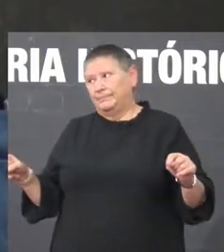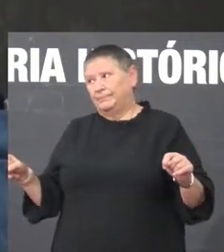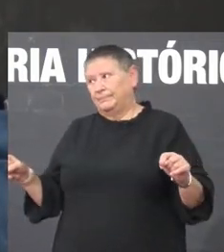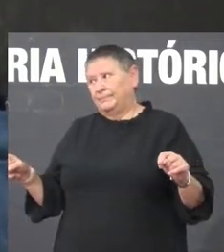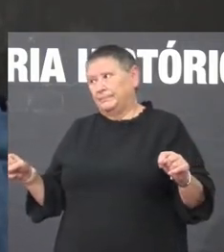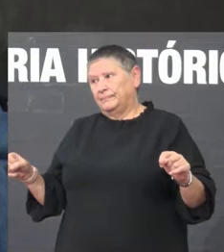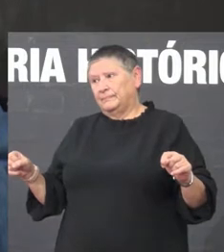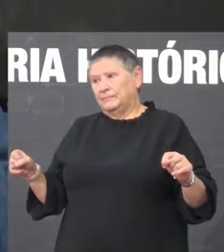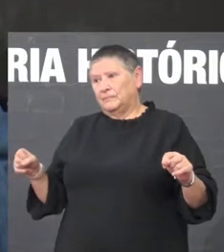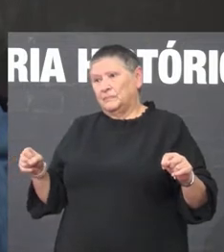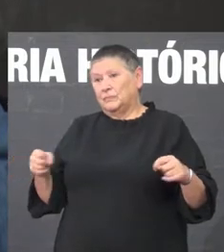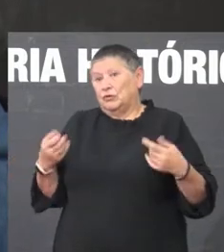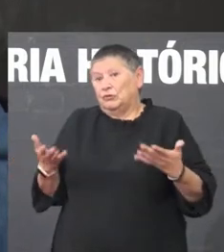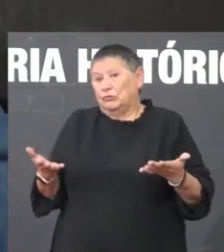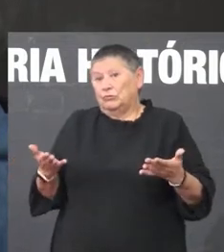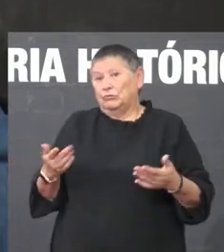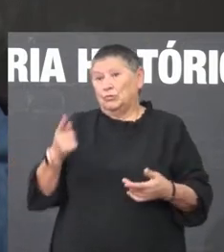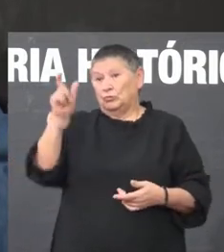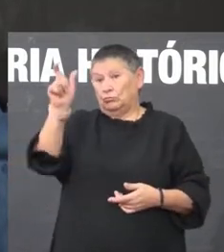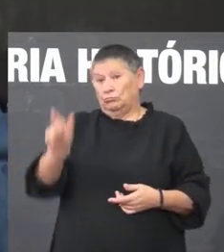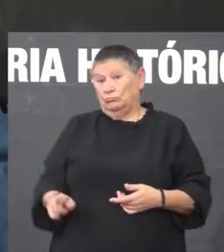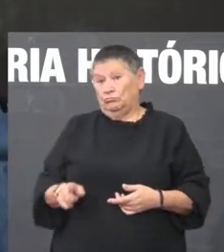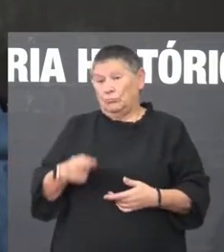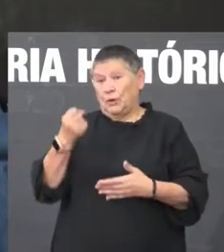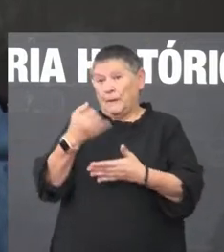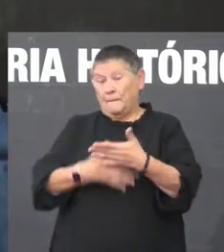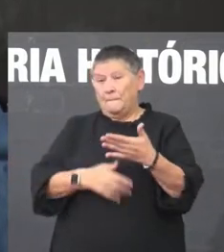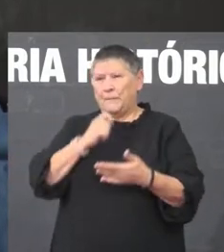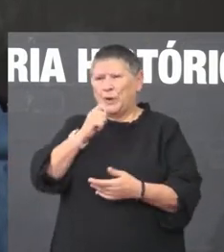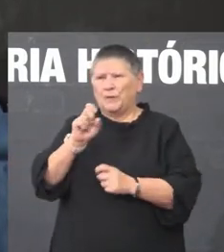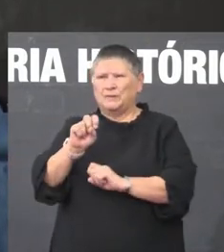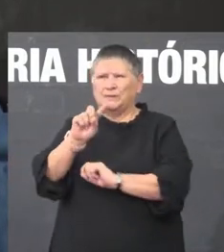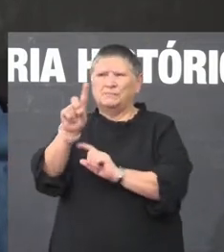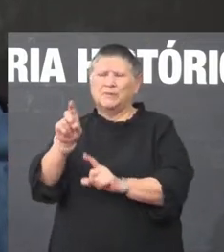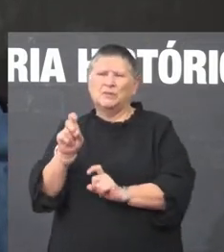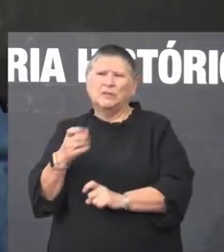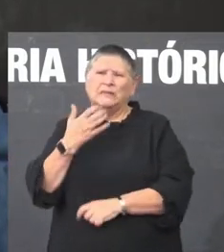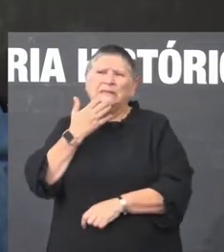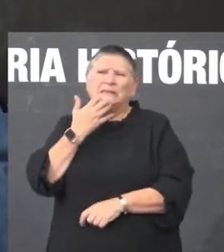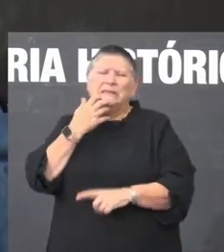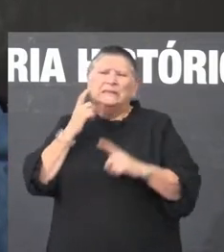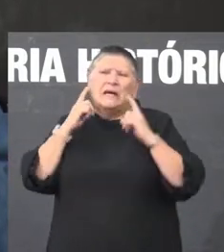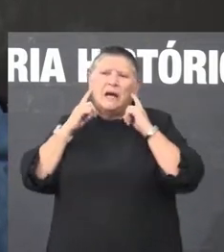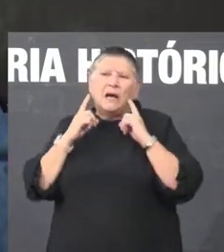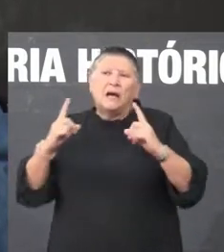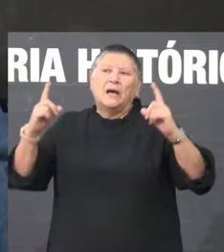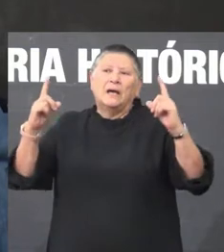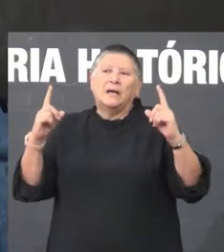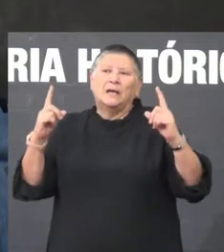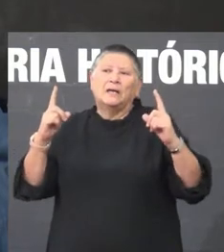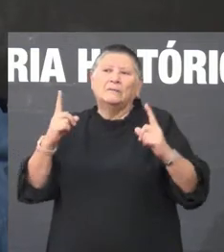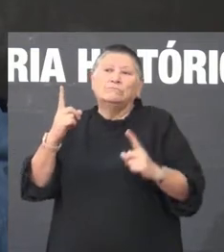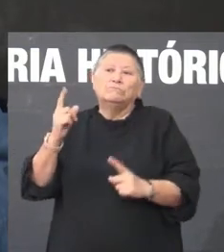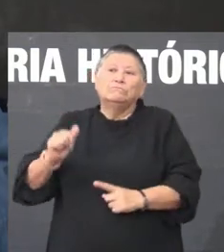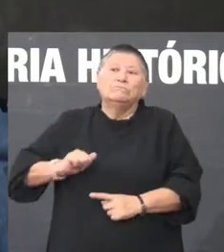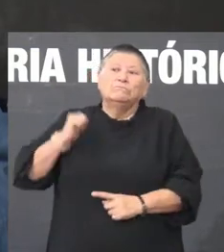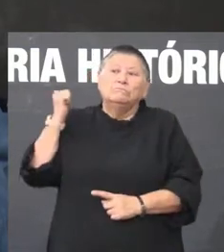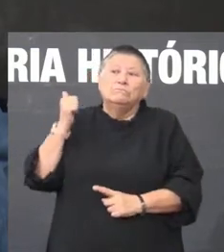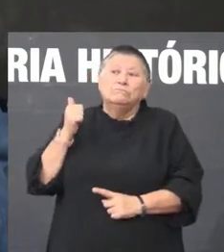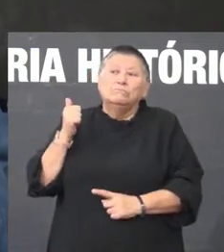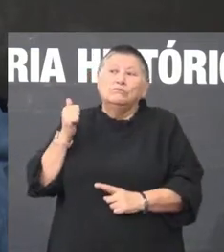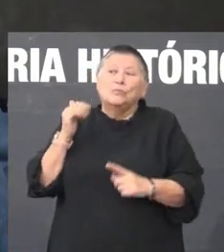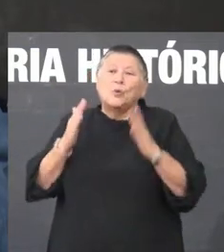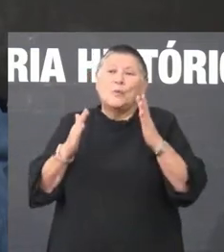Y entonces un periodista le preguntó, si acaso en alguna ocasión